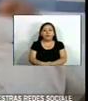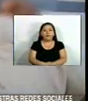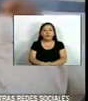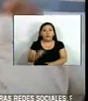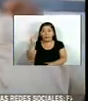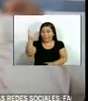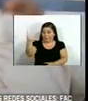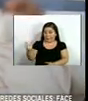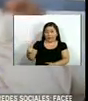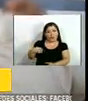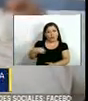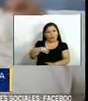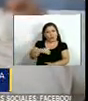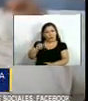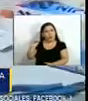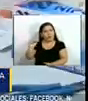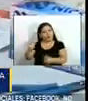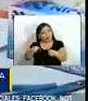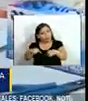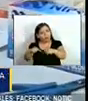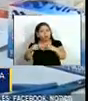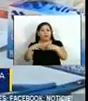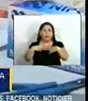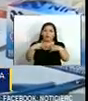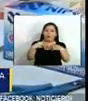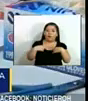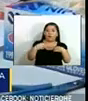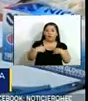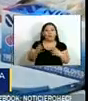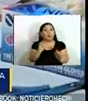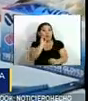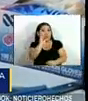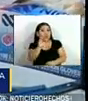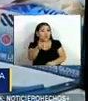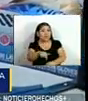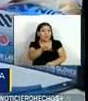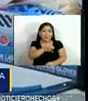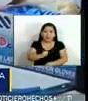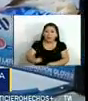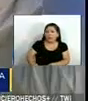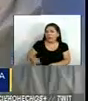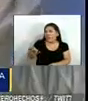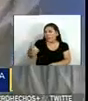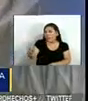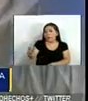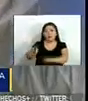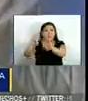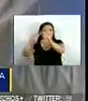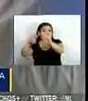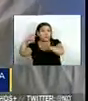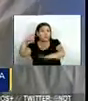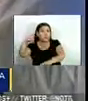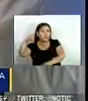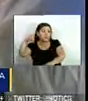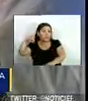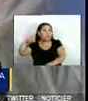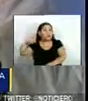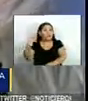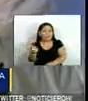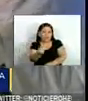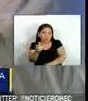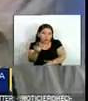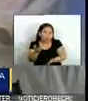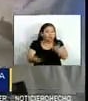Médico infectólogo superviviente al coronavirus sostiene que en El Salvador podrían haber más de 700 personas que han muerto